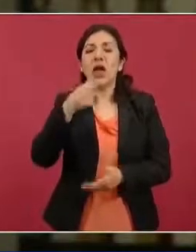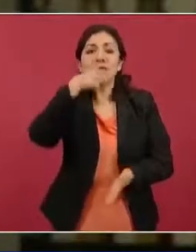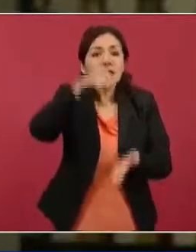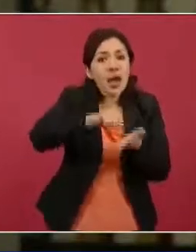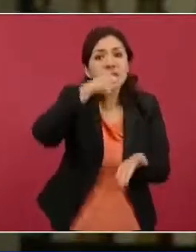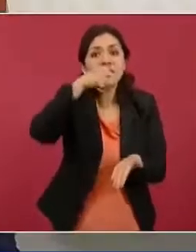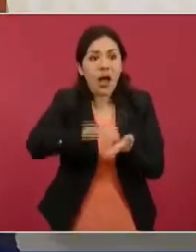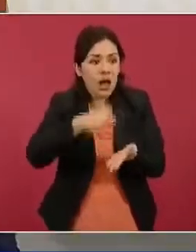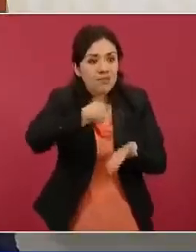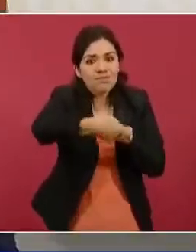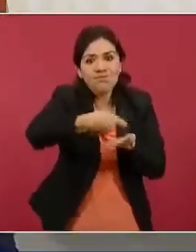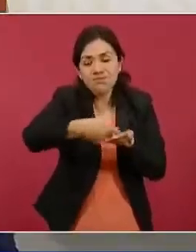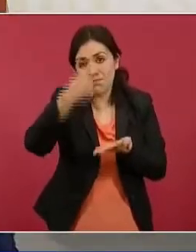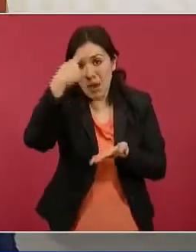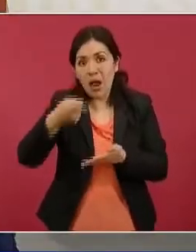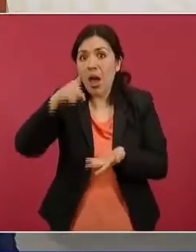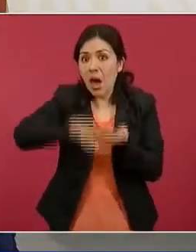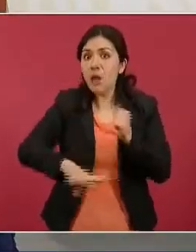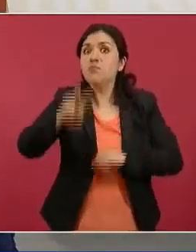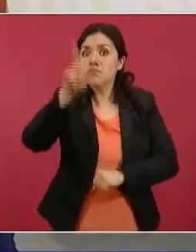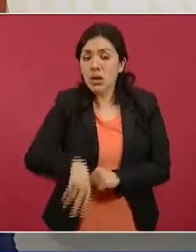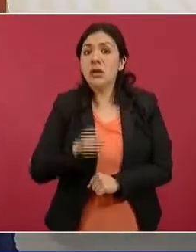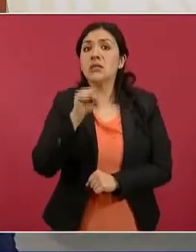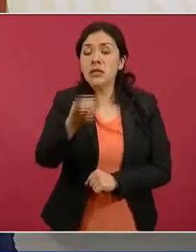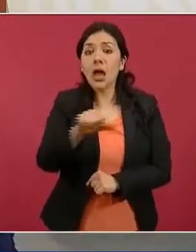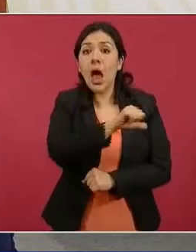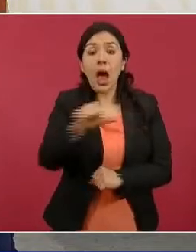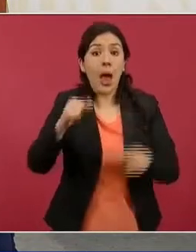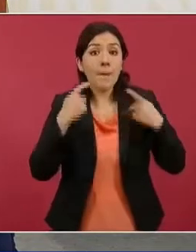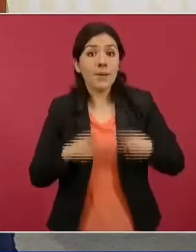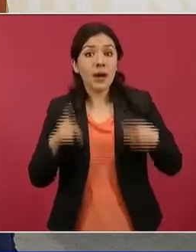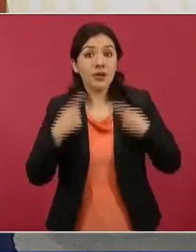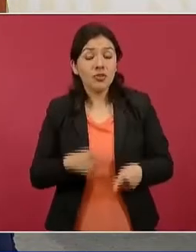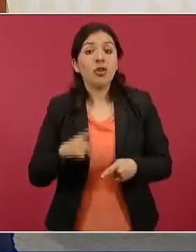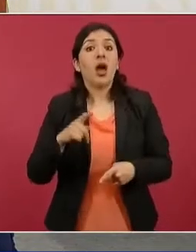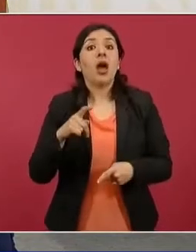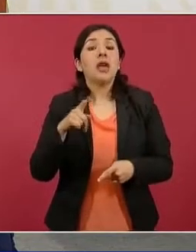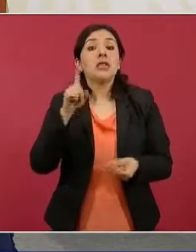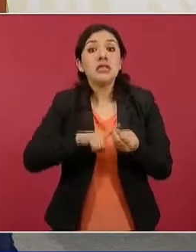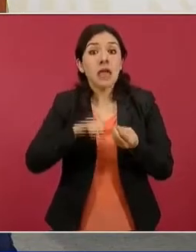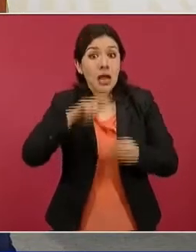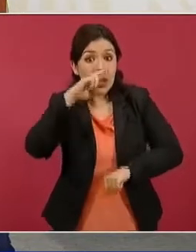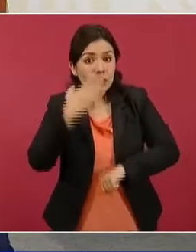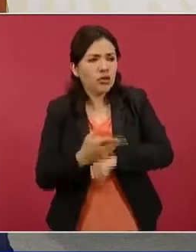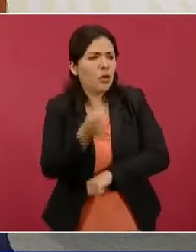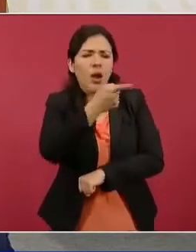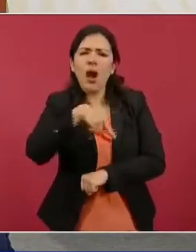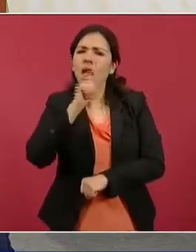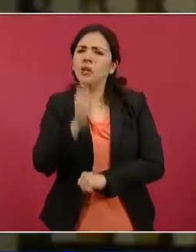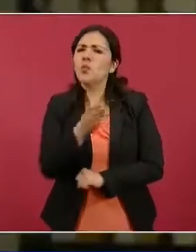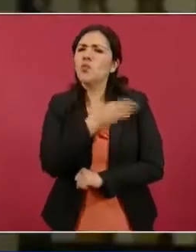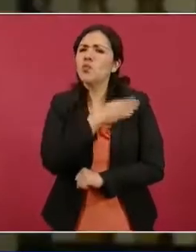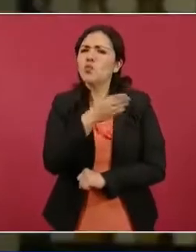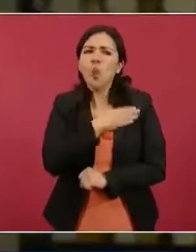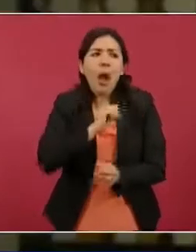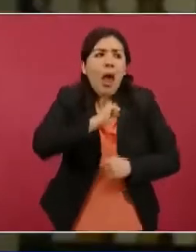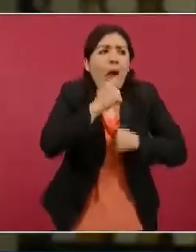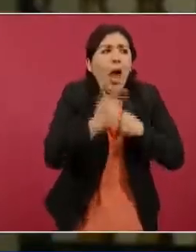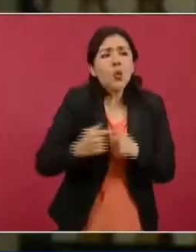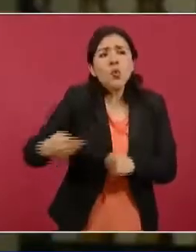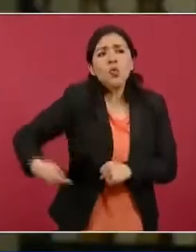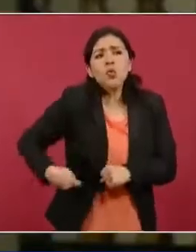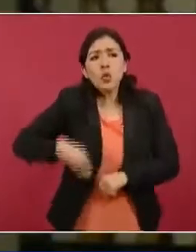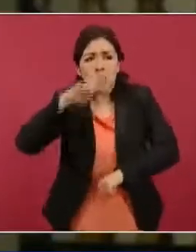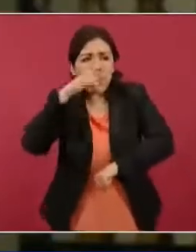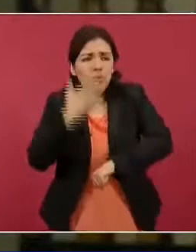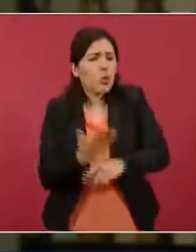pues, o daba fe de que las personas responsables pues eran buenas personas y que bueno no tenían carga